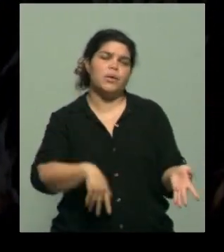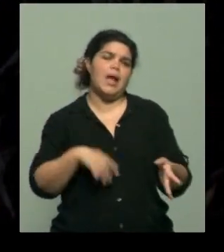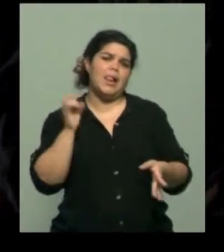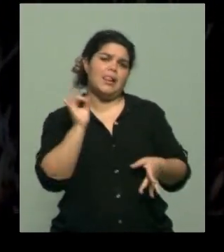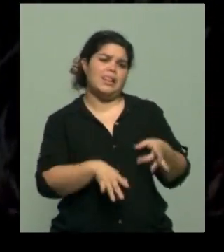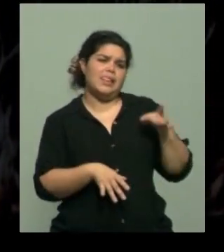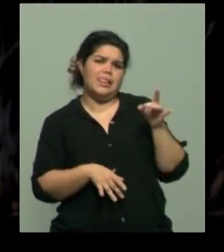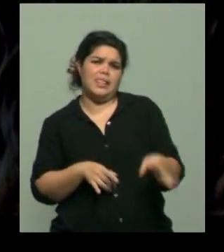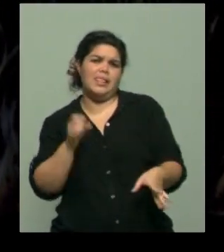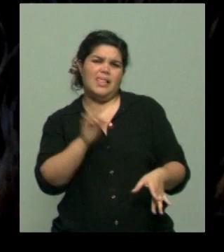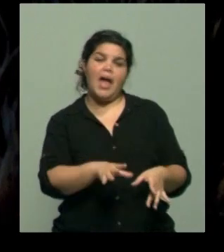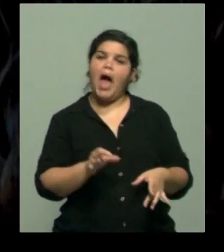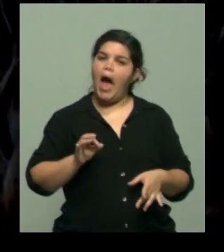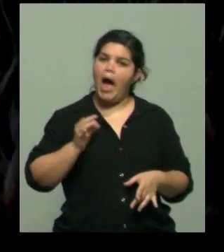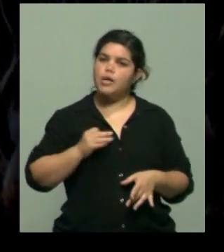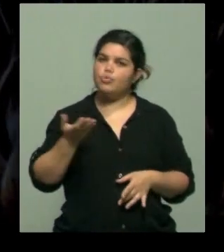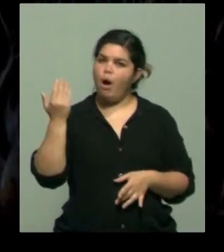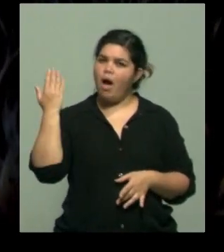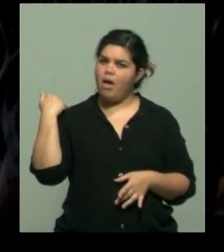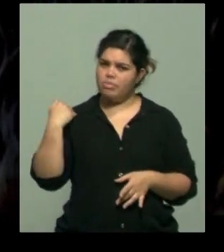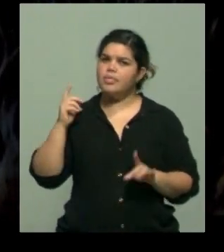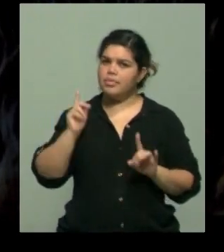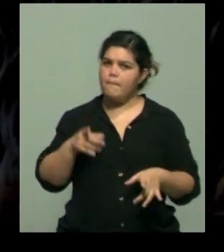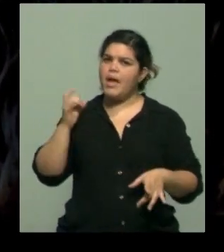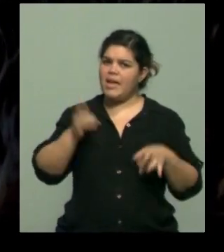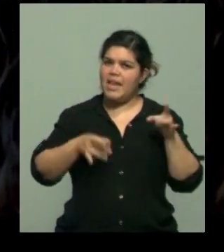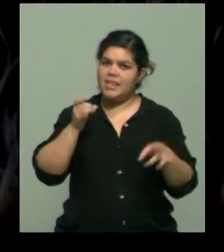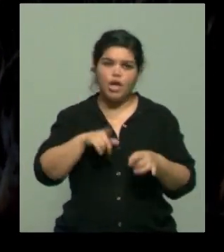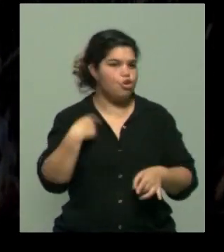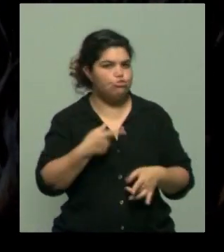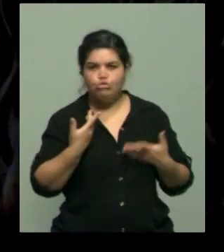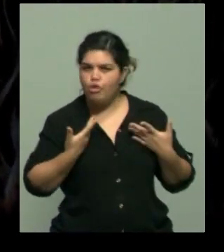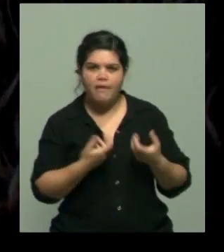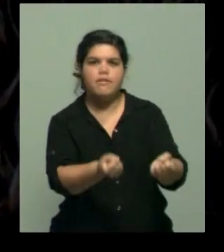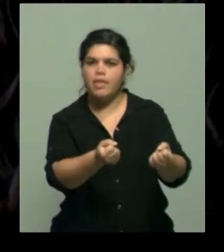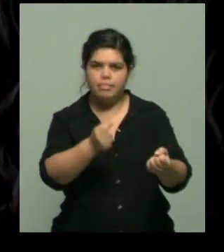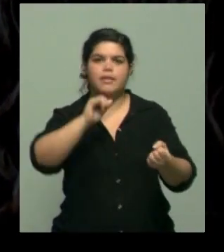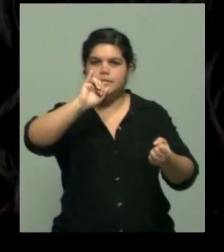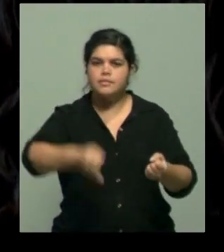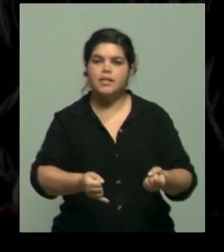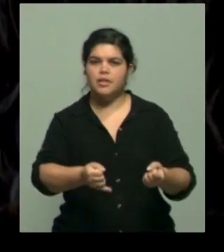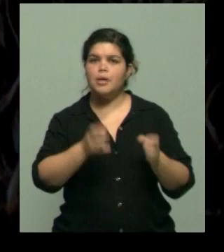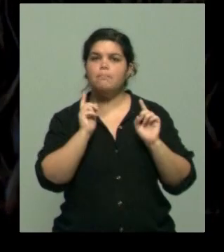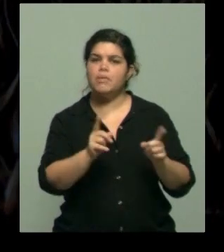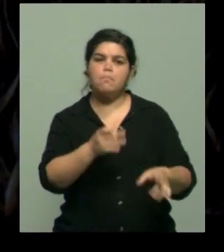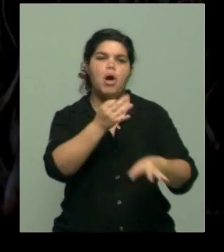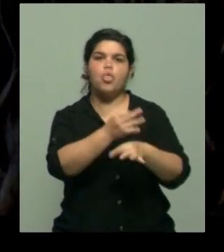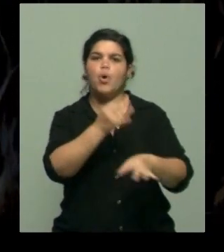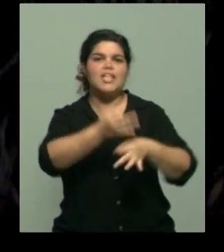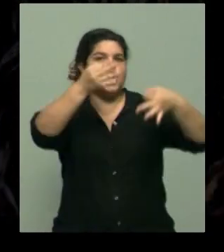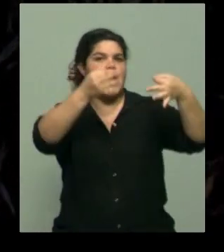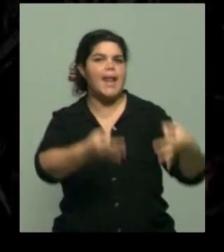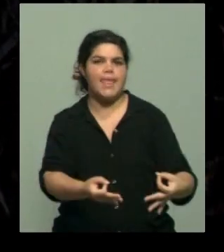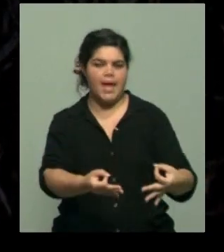viene haciendo desde un tiempo a esta parte. Nosotros seguimos defendiendo y sosteniendo una educación que entendemos que es de calidad,